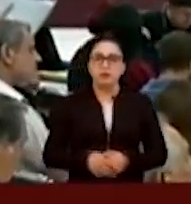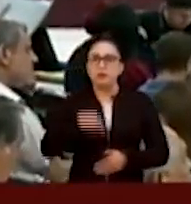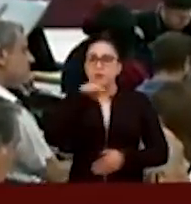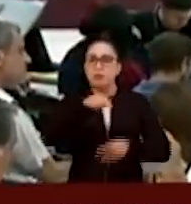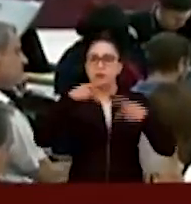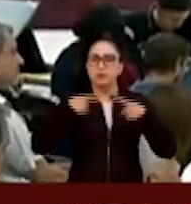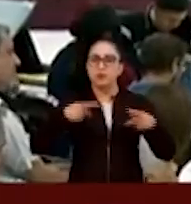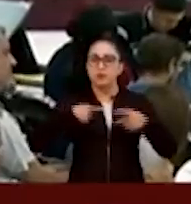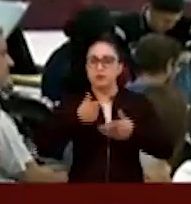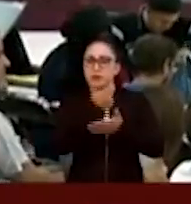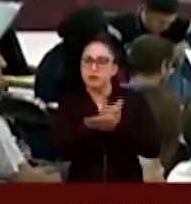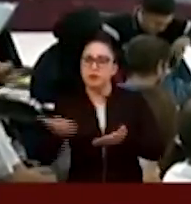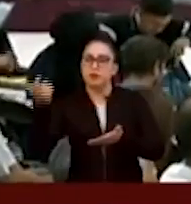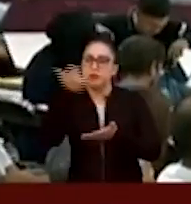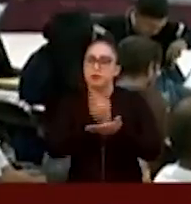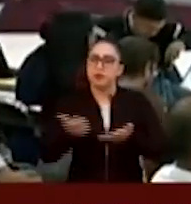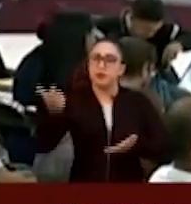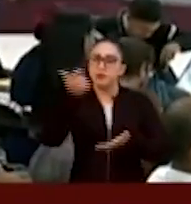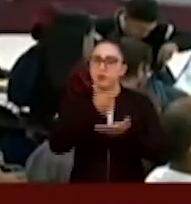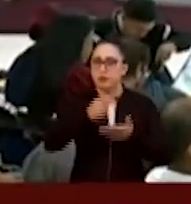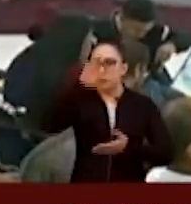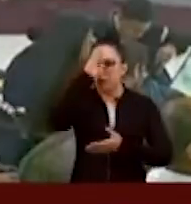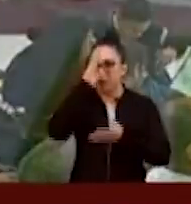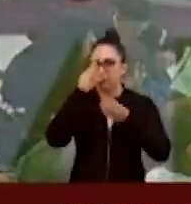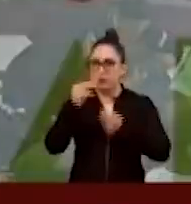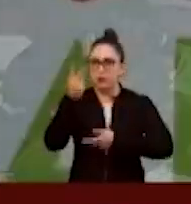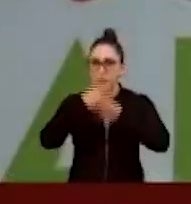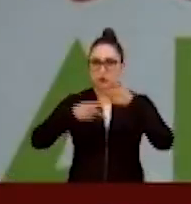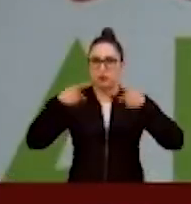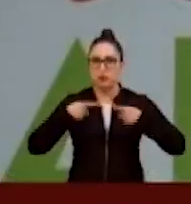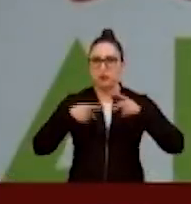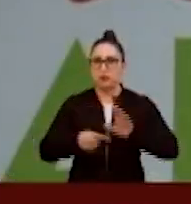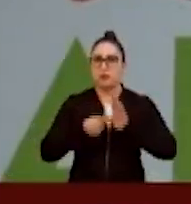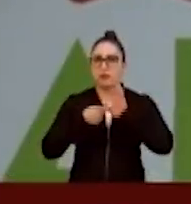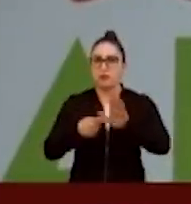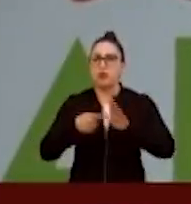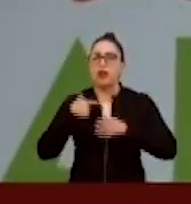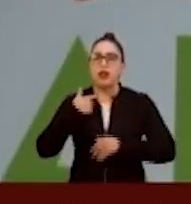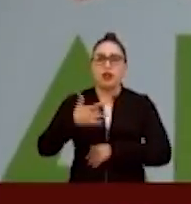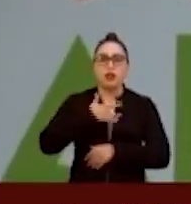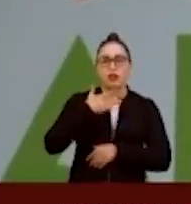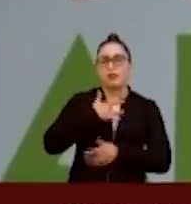nos vengan a presumir como si fuera un éxito es que hay el